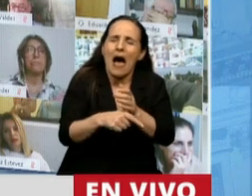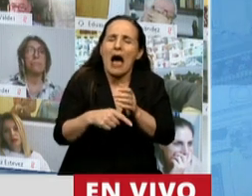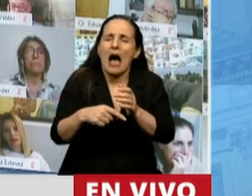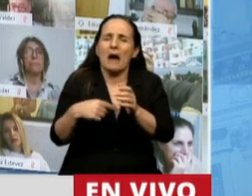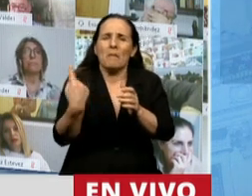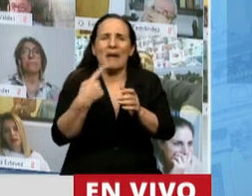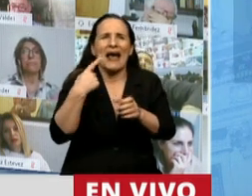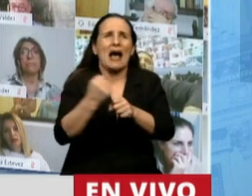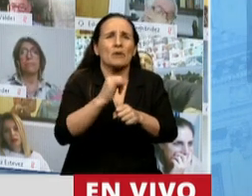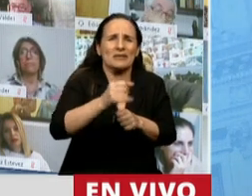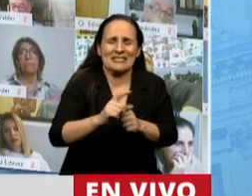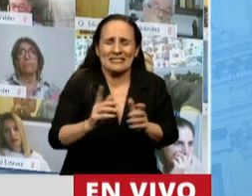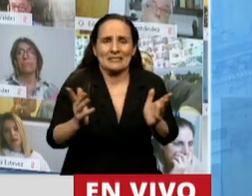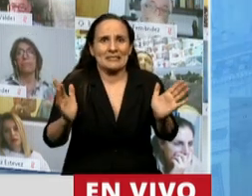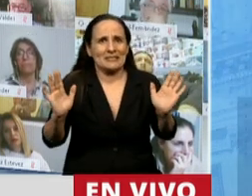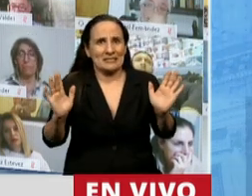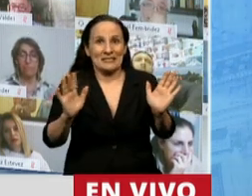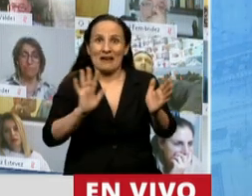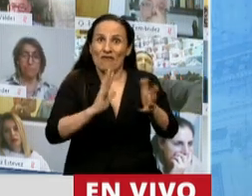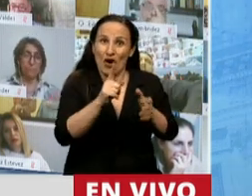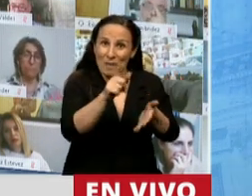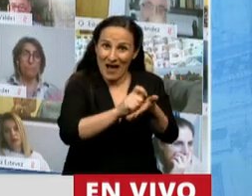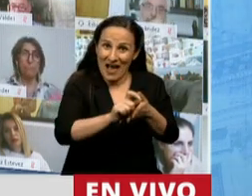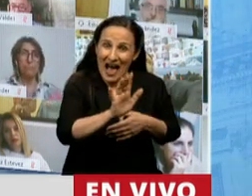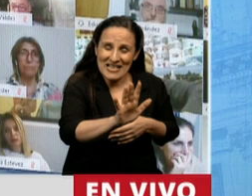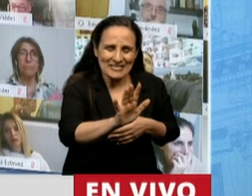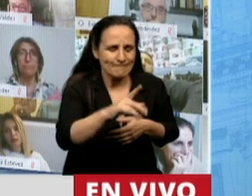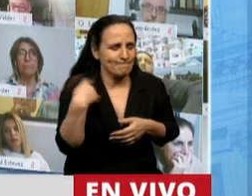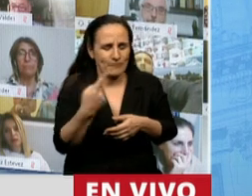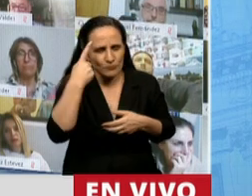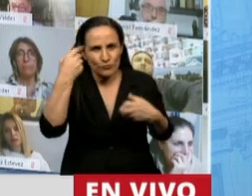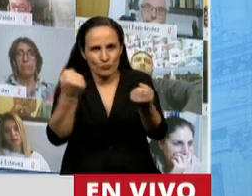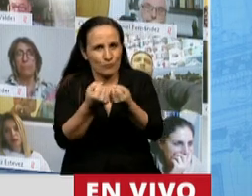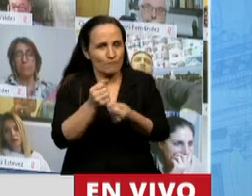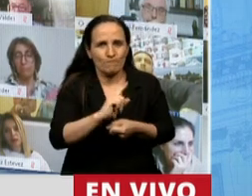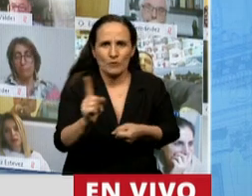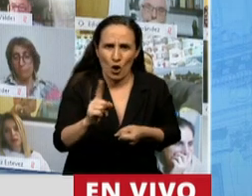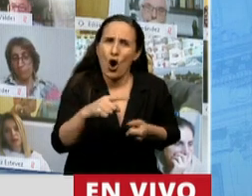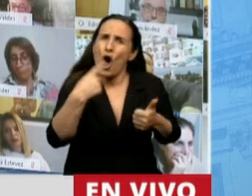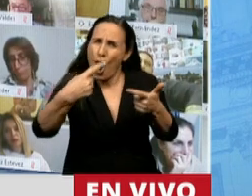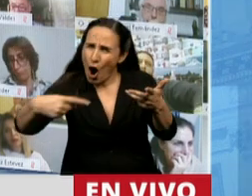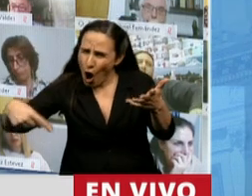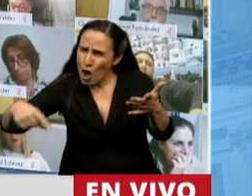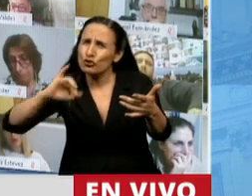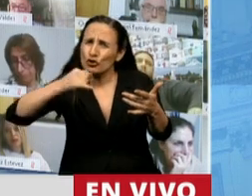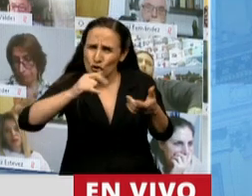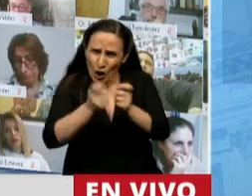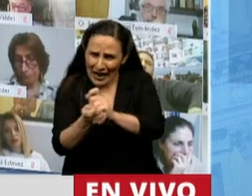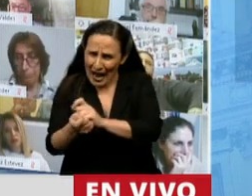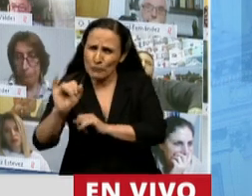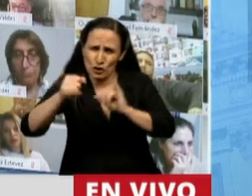sea que con esa redacción por ese tema no estamos de acuerdo si con las demás con los demás